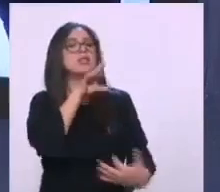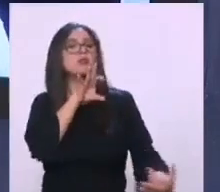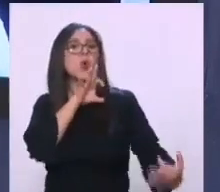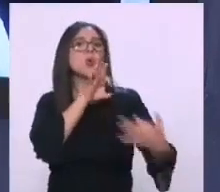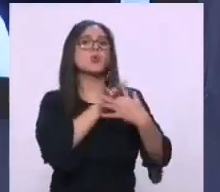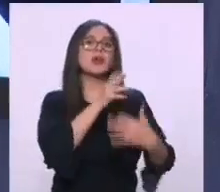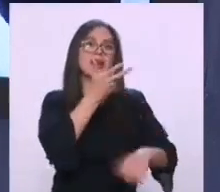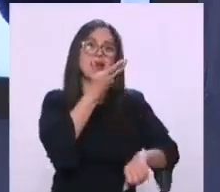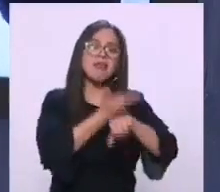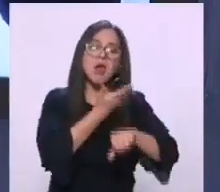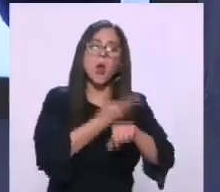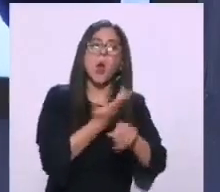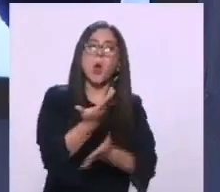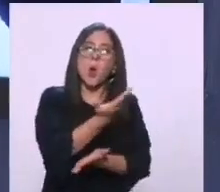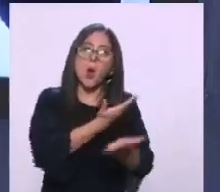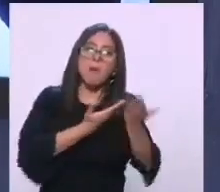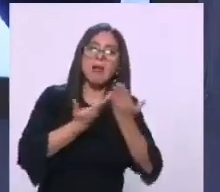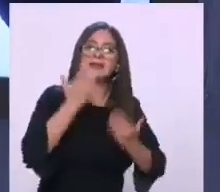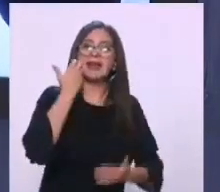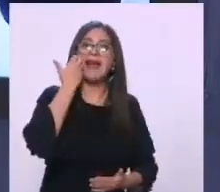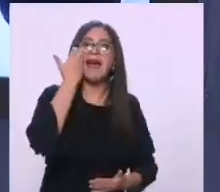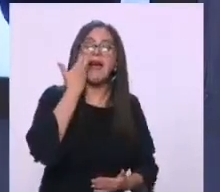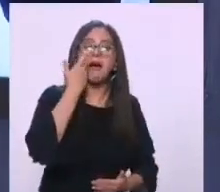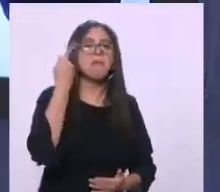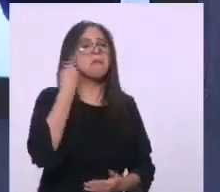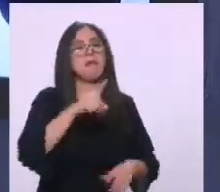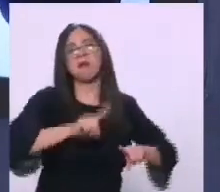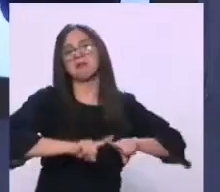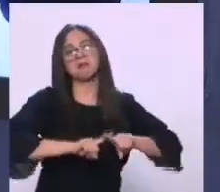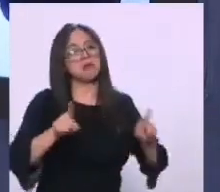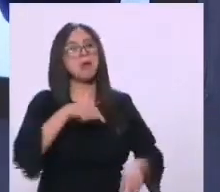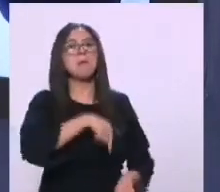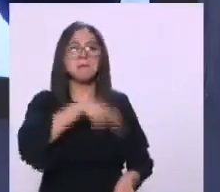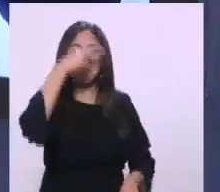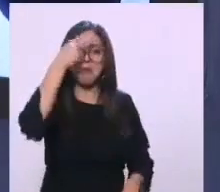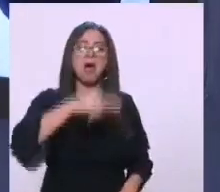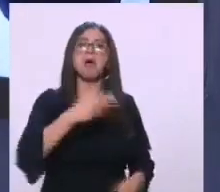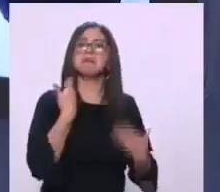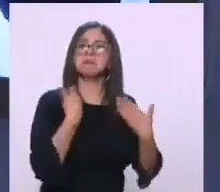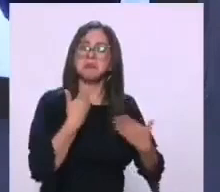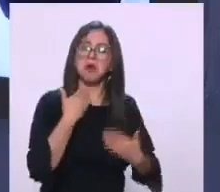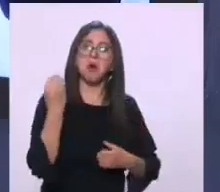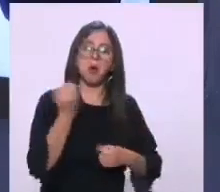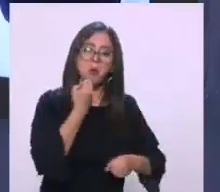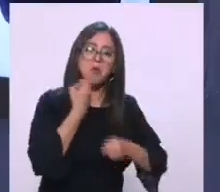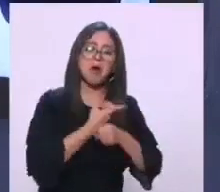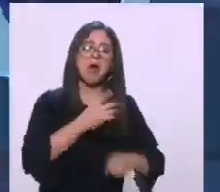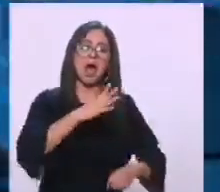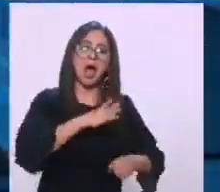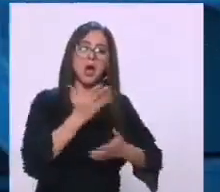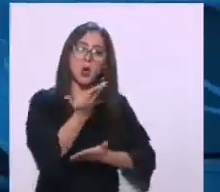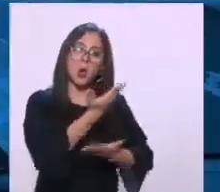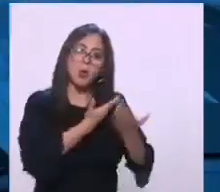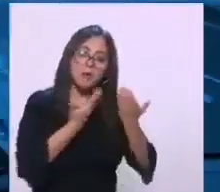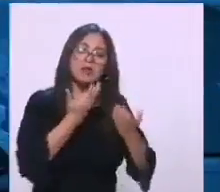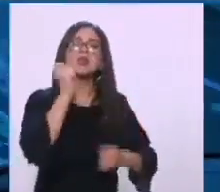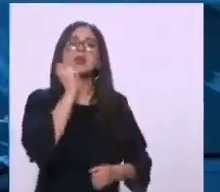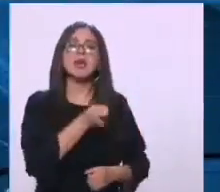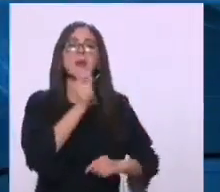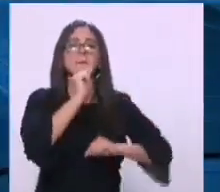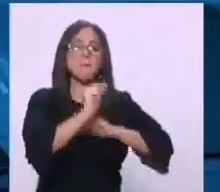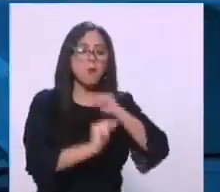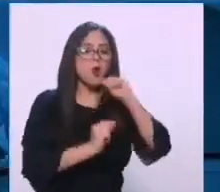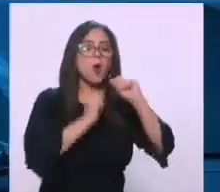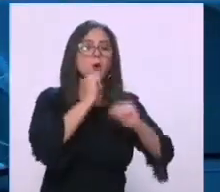el de los Estados Unidos? Desde luego sí se ha sentido algún tipo de presión por esto de la cadena productiva, el decir que bueno,